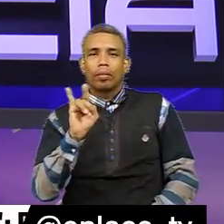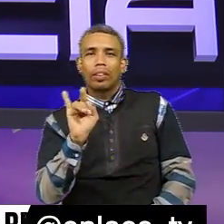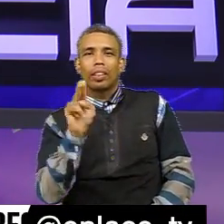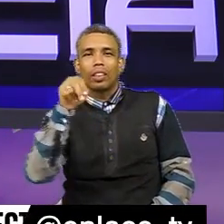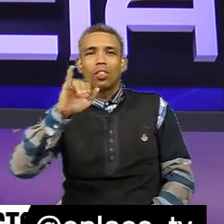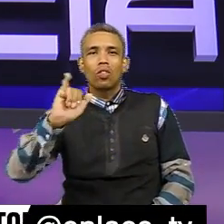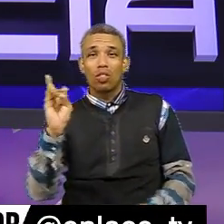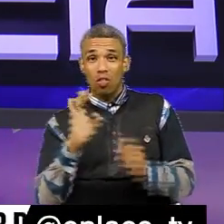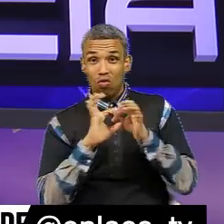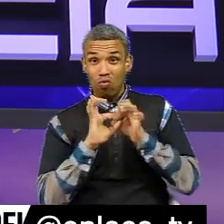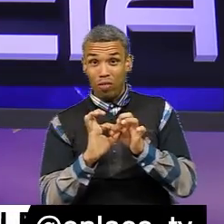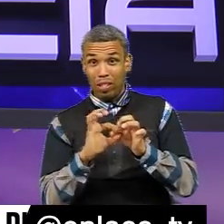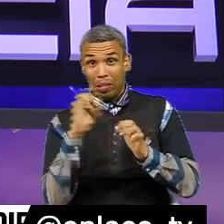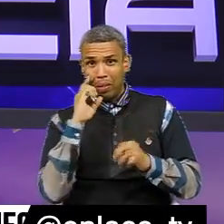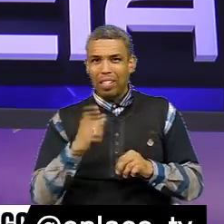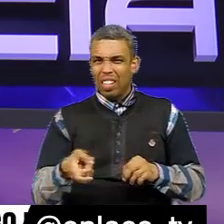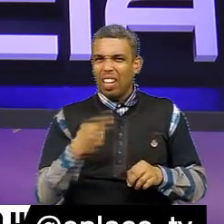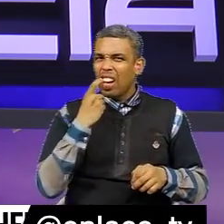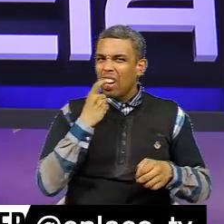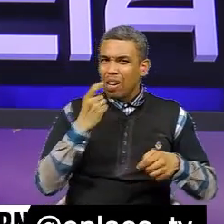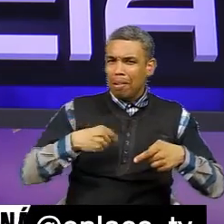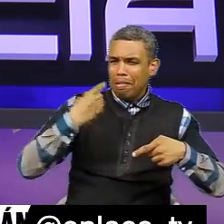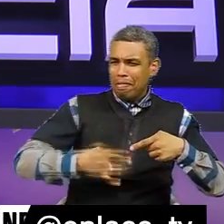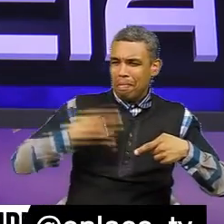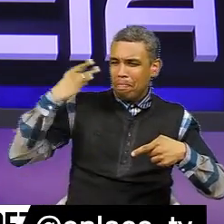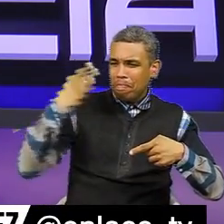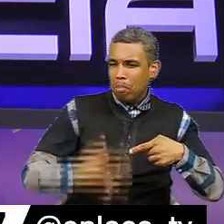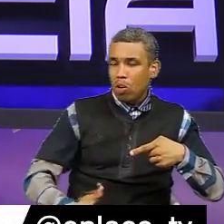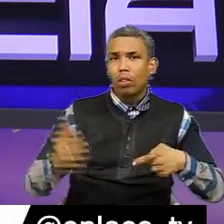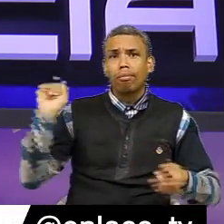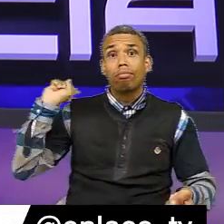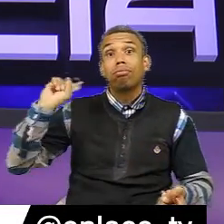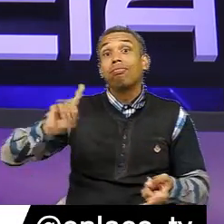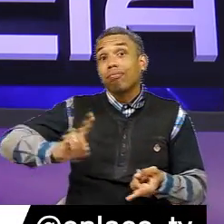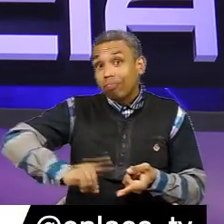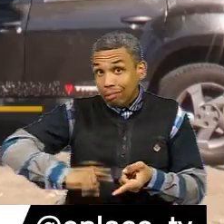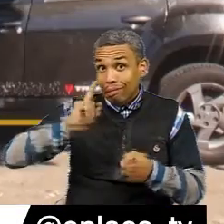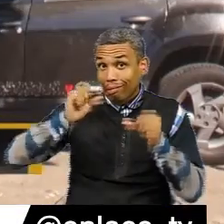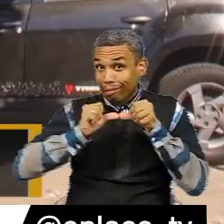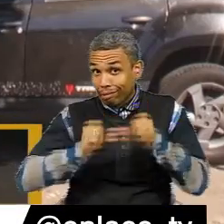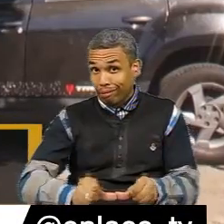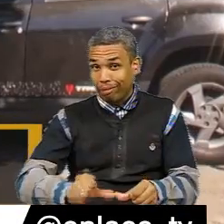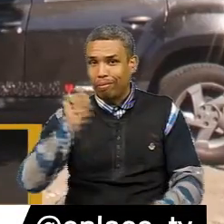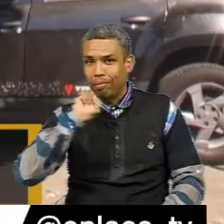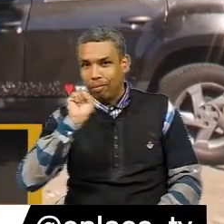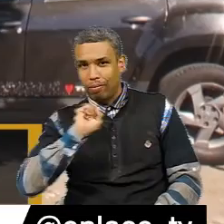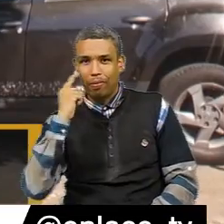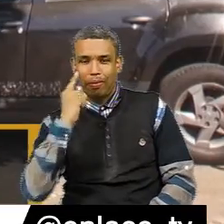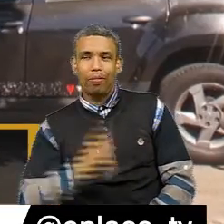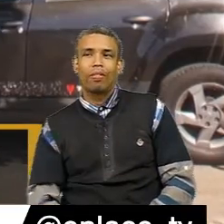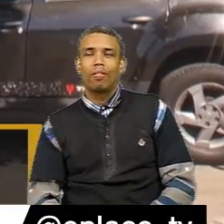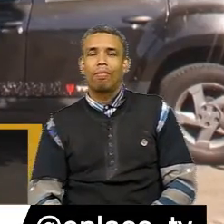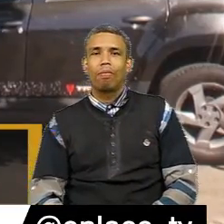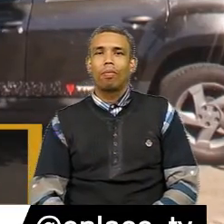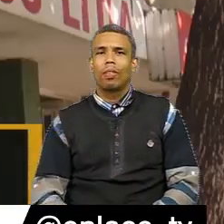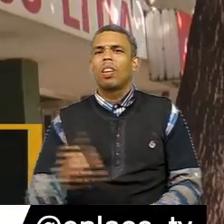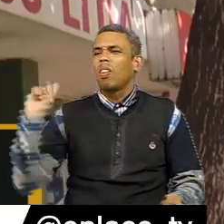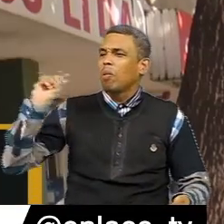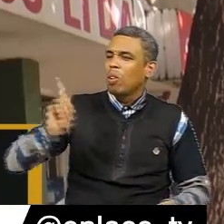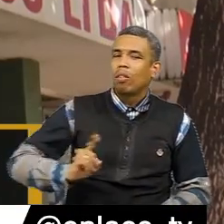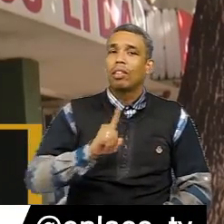metalmecánica ha sido la especialidad de esta empresa barranqueña. Talleres Unidos ha llegado a sus 60 años de servicio